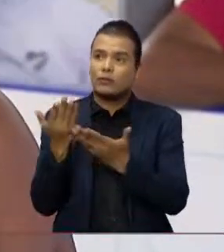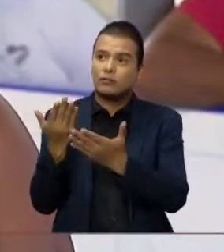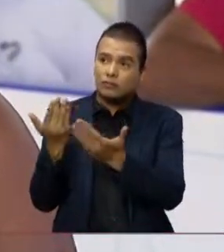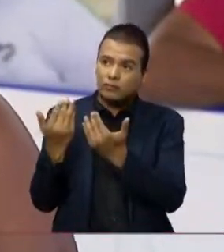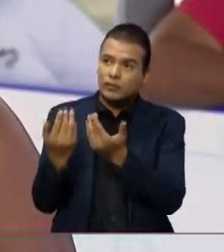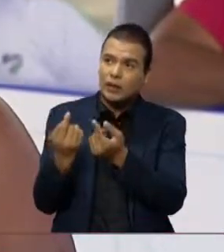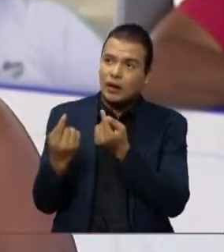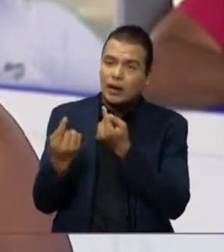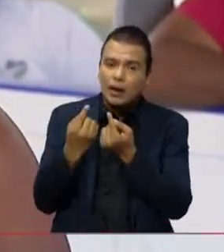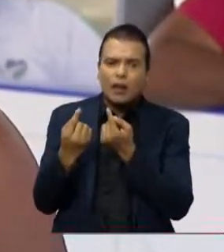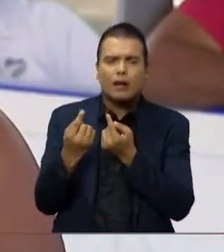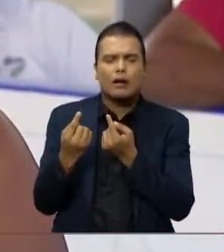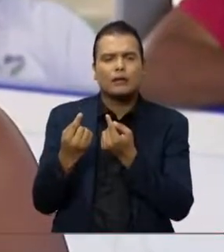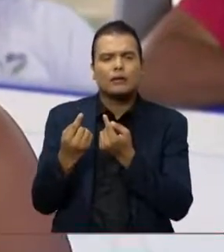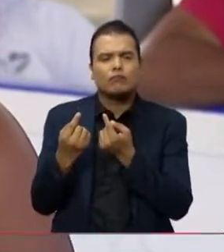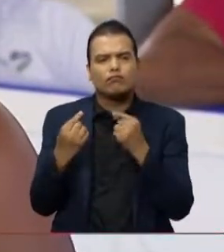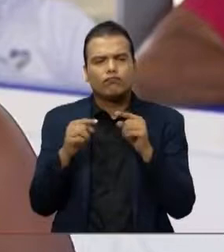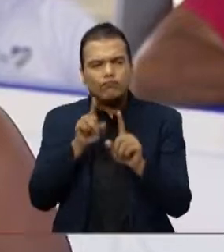para trabajar el tema